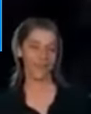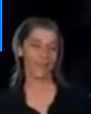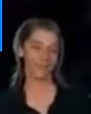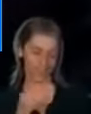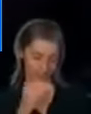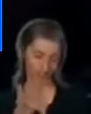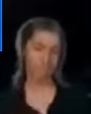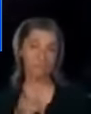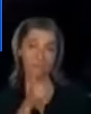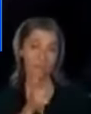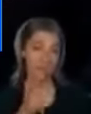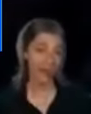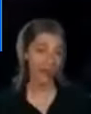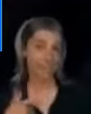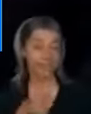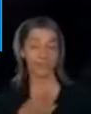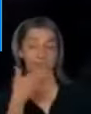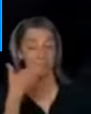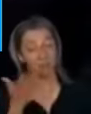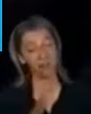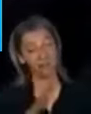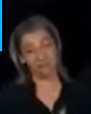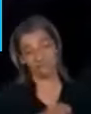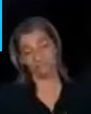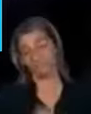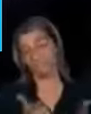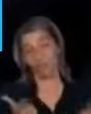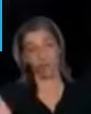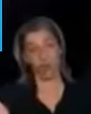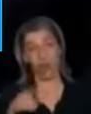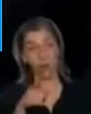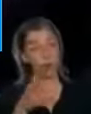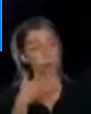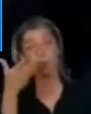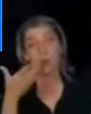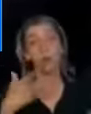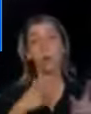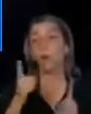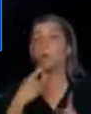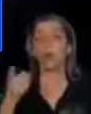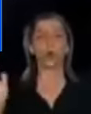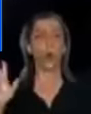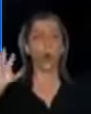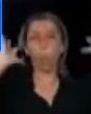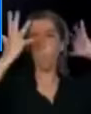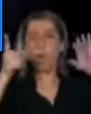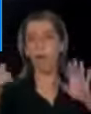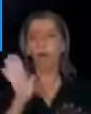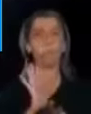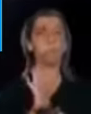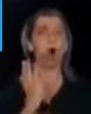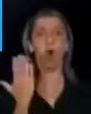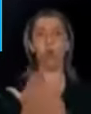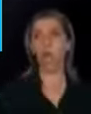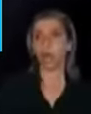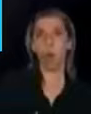estamos hablando de lo que dejó el segundo debate presidencial. A veces me pongo a analizar, ¿hay ganadores, no hay ganadores en estos